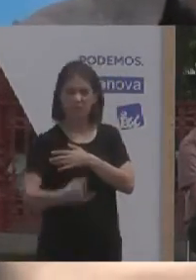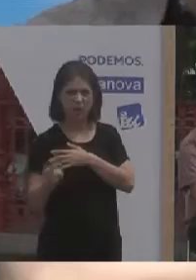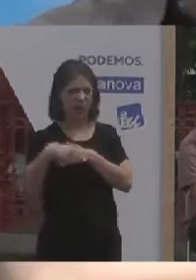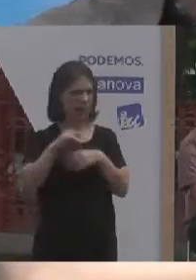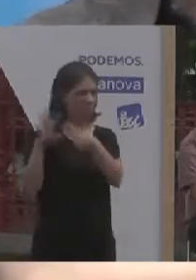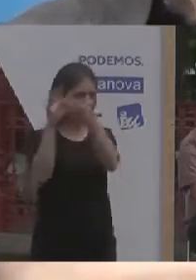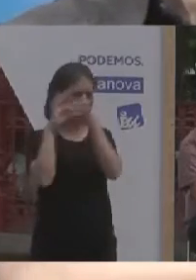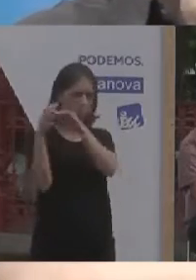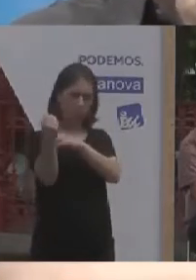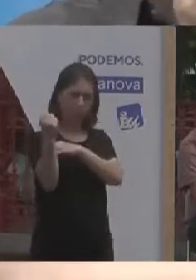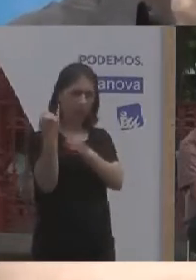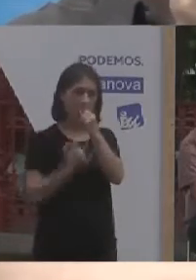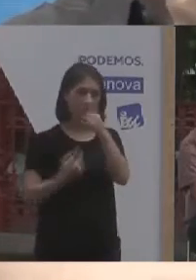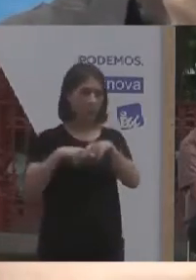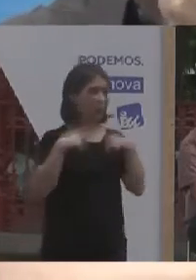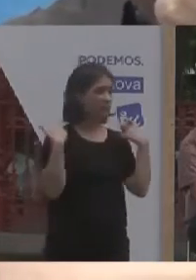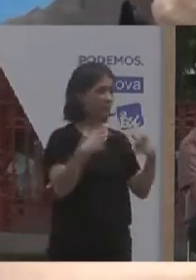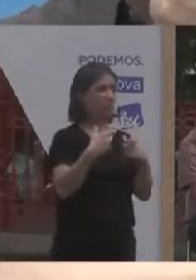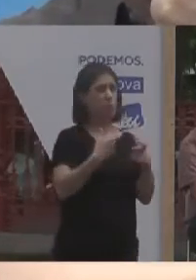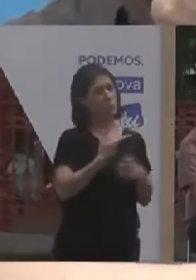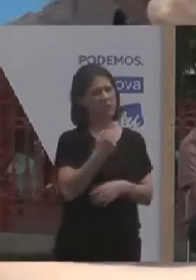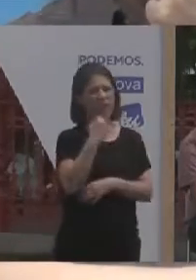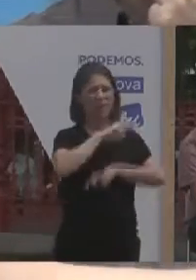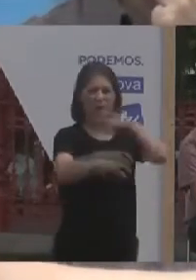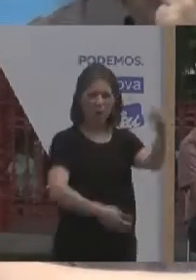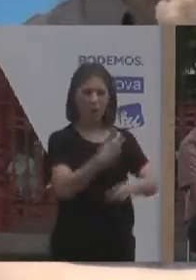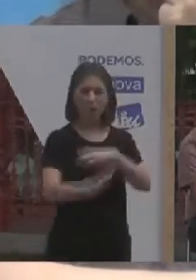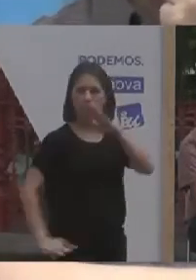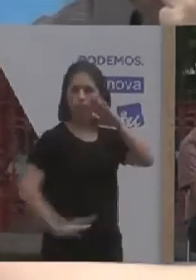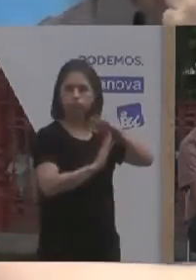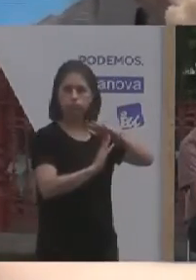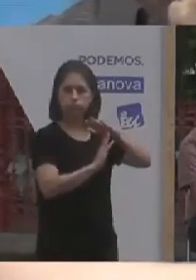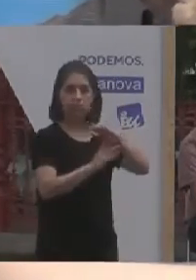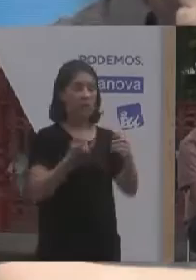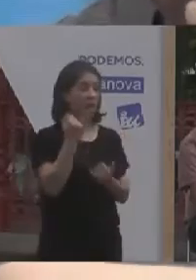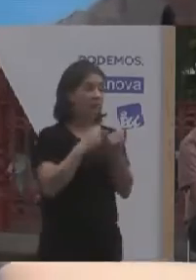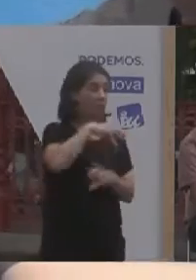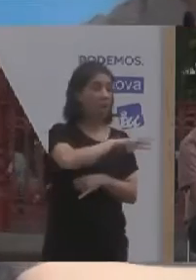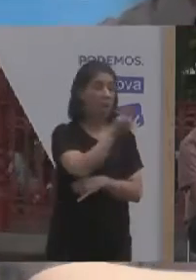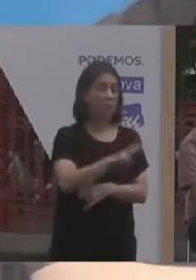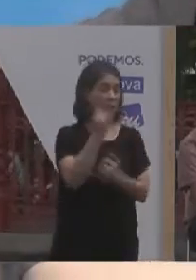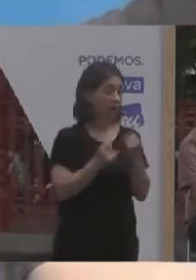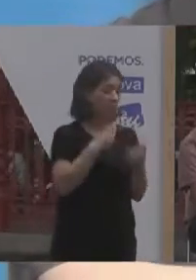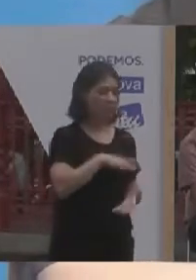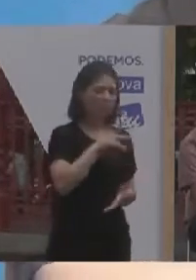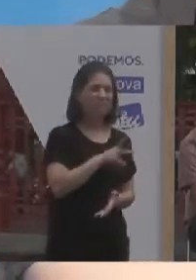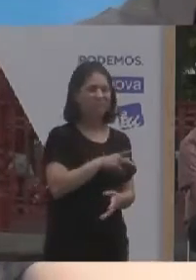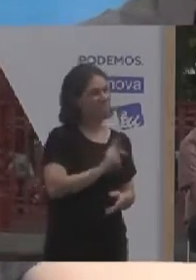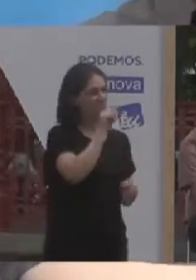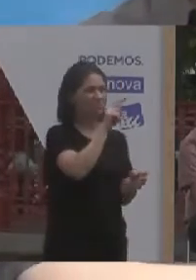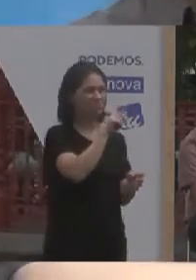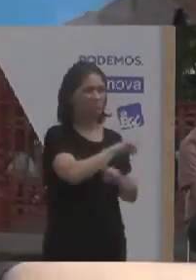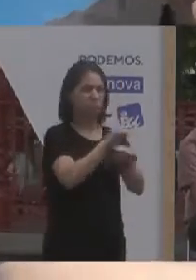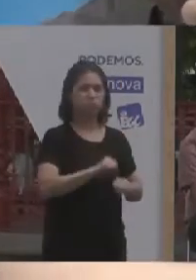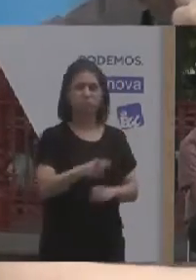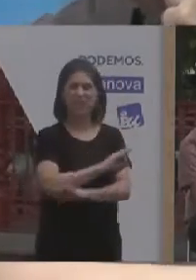oligopolio paralizou o sector das renovables neste país. Ningún só megavatio instalado, e a súa